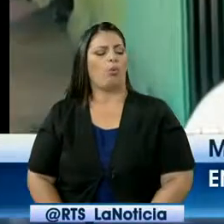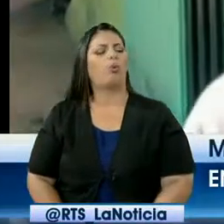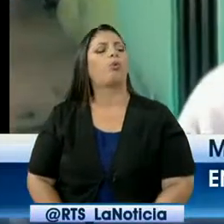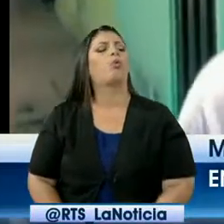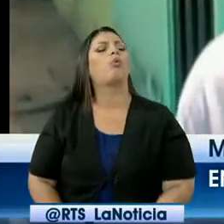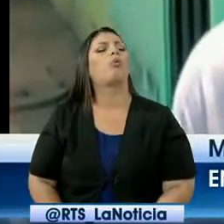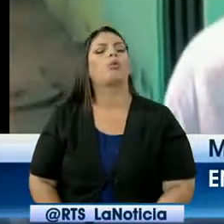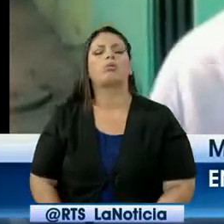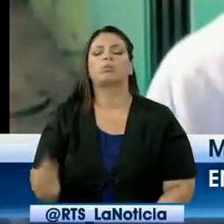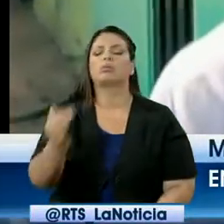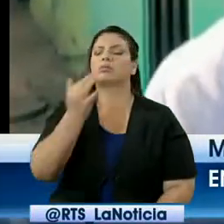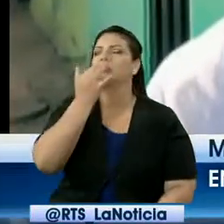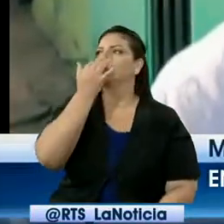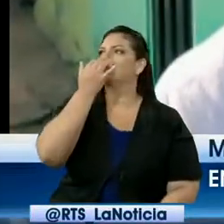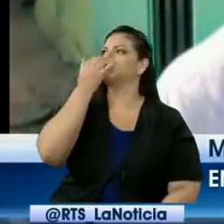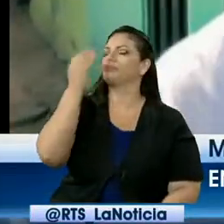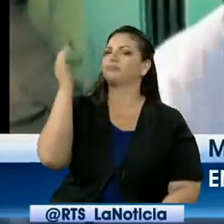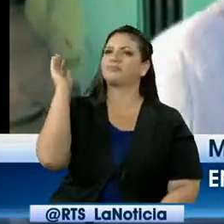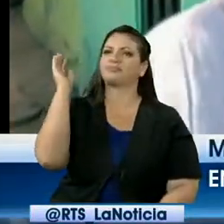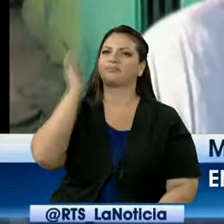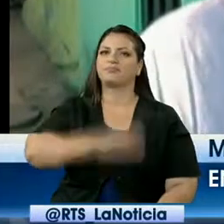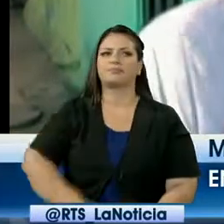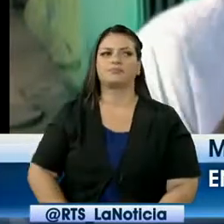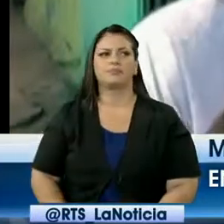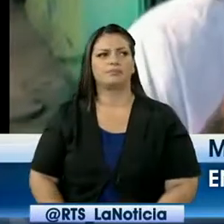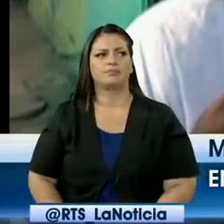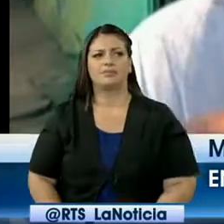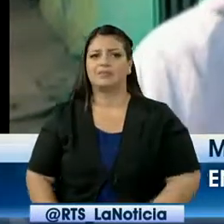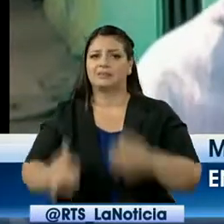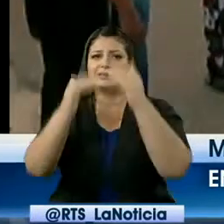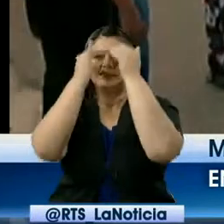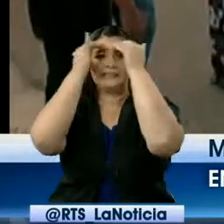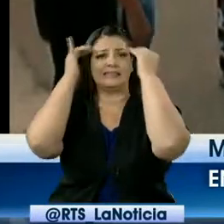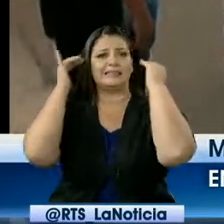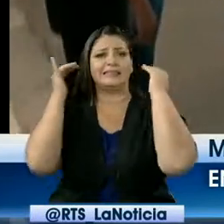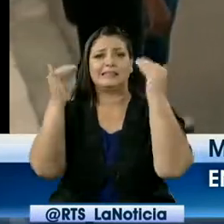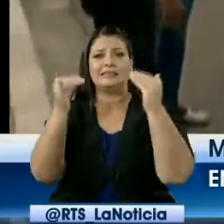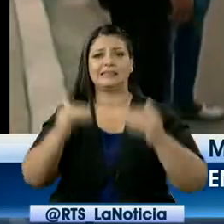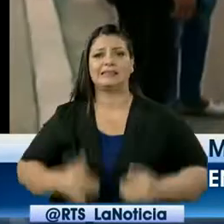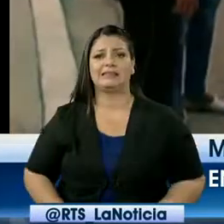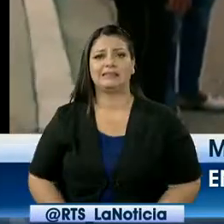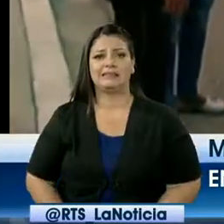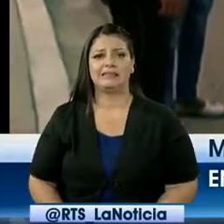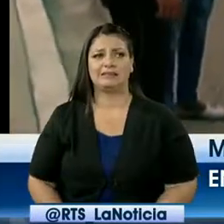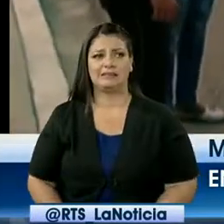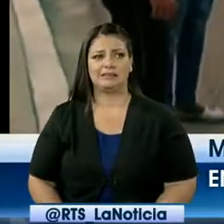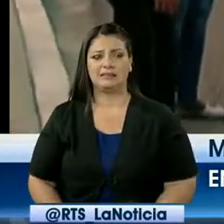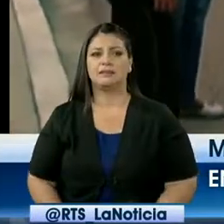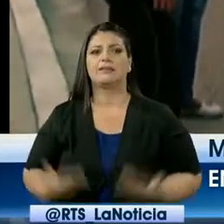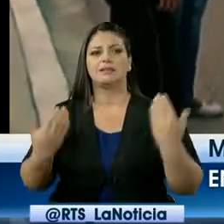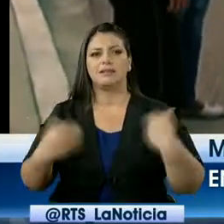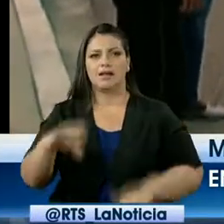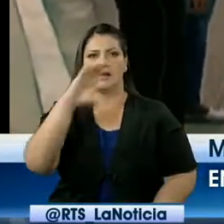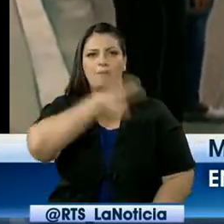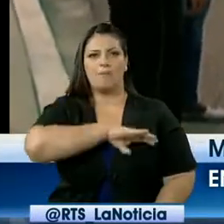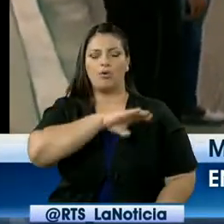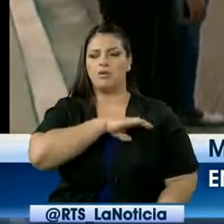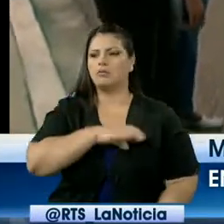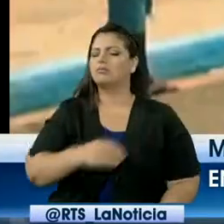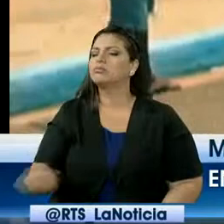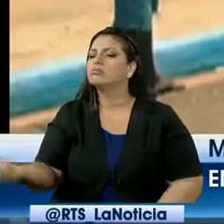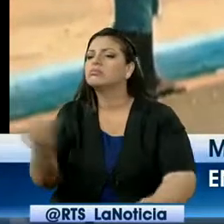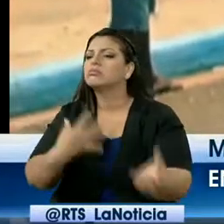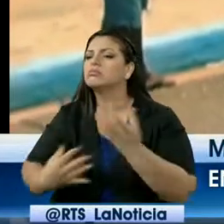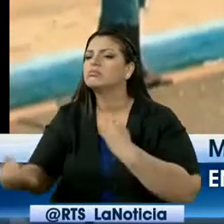todo mundo ya está cansado de esto. Esto parece que ya no hay componte. Frente a estas denuncias, la policía del subcircuito Malvinas